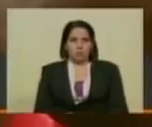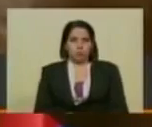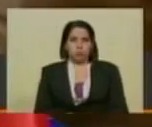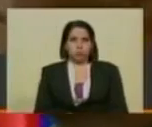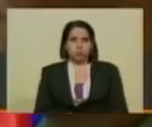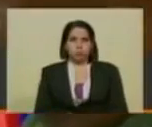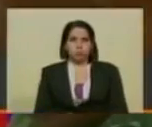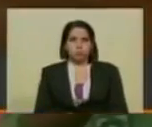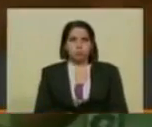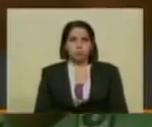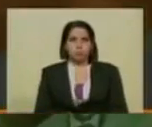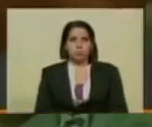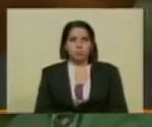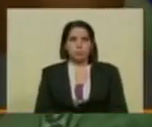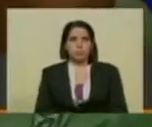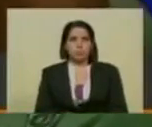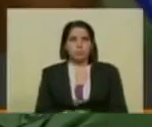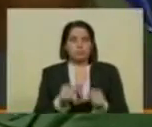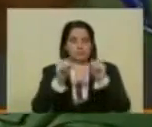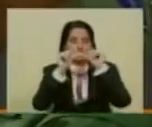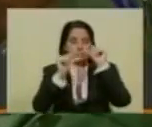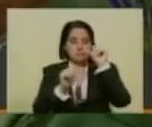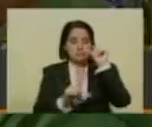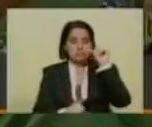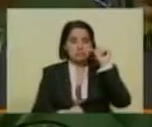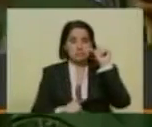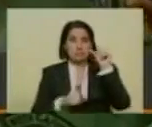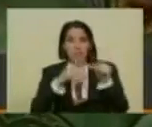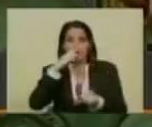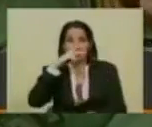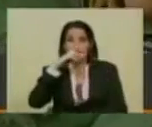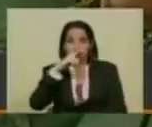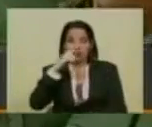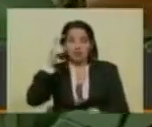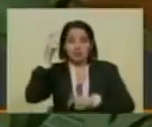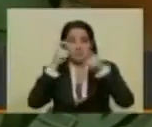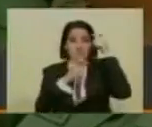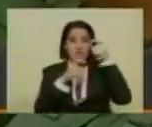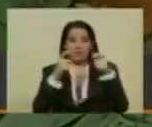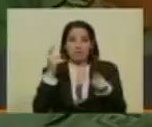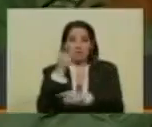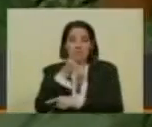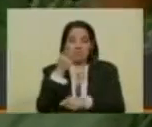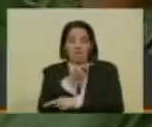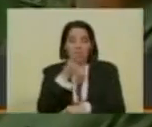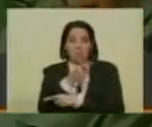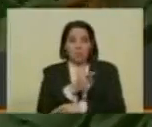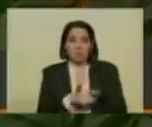Y le armaron un relato nacional y mundial: Chávez el dictador.